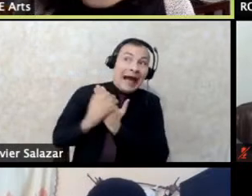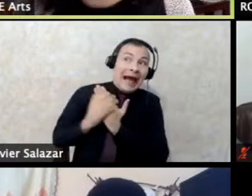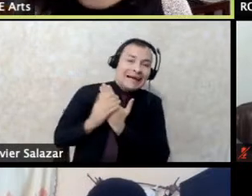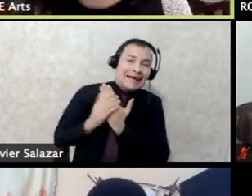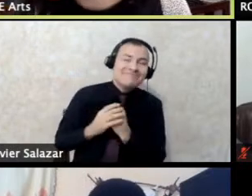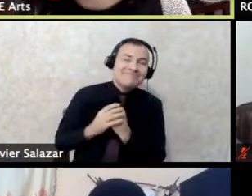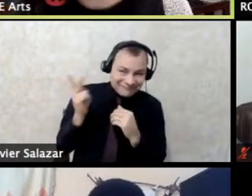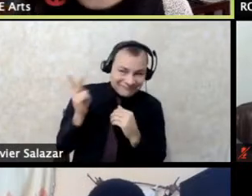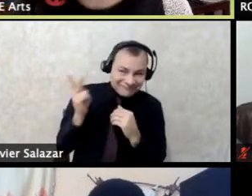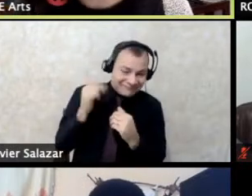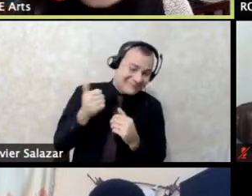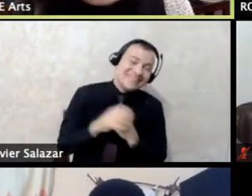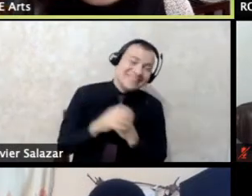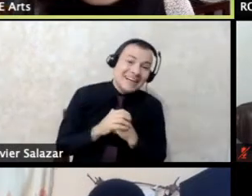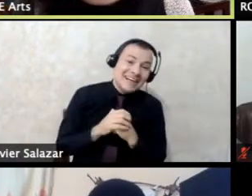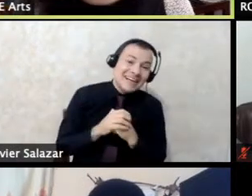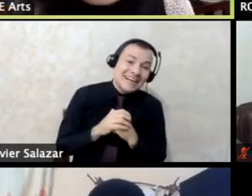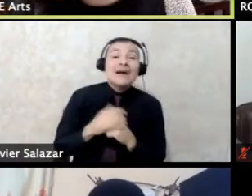trabajo usando